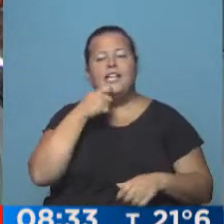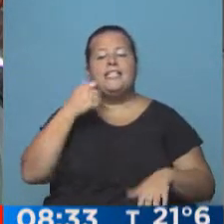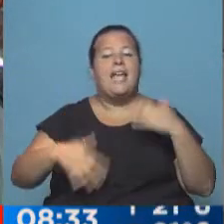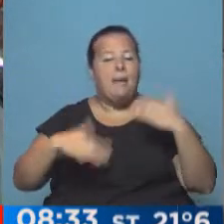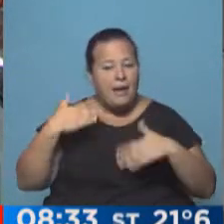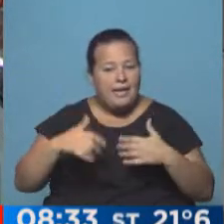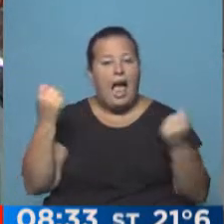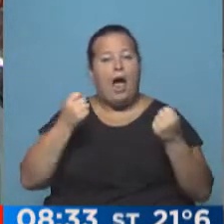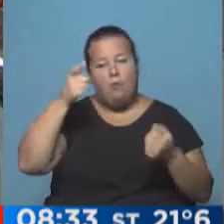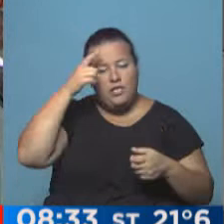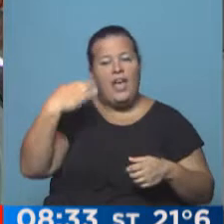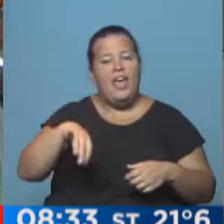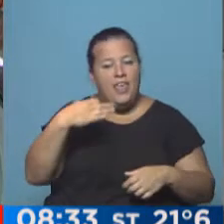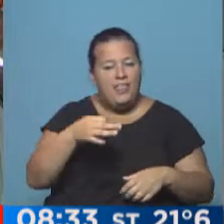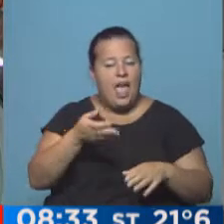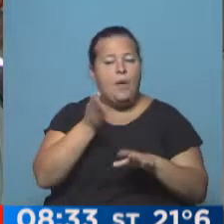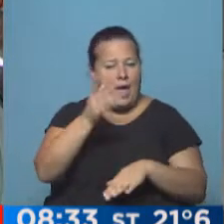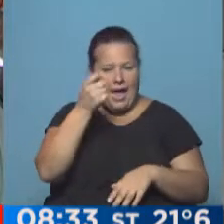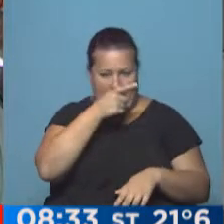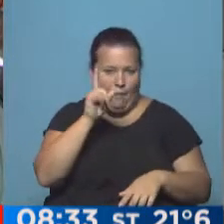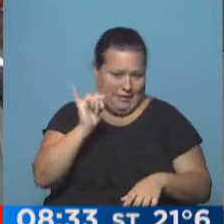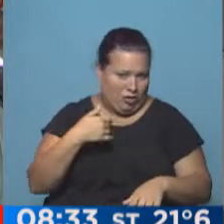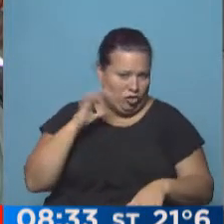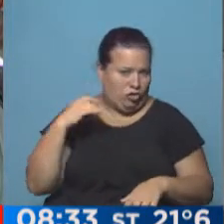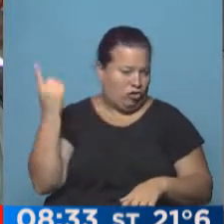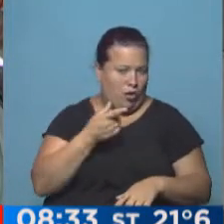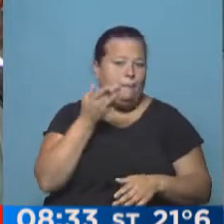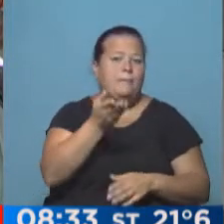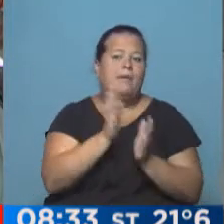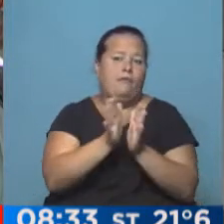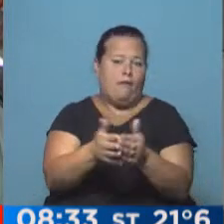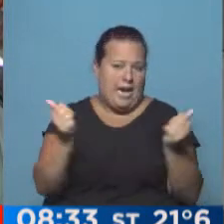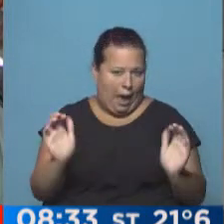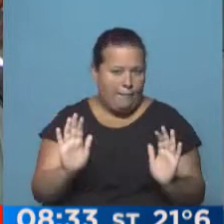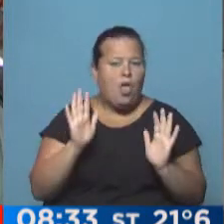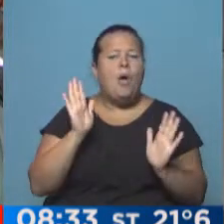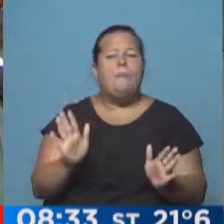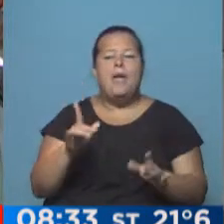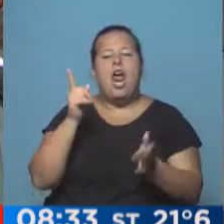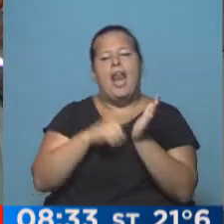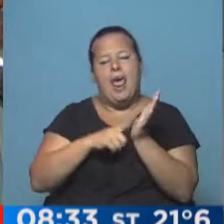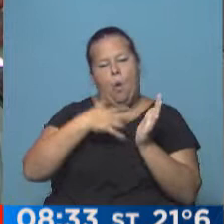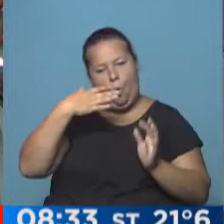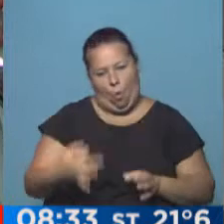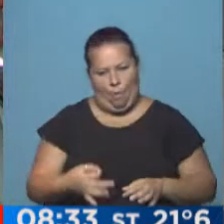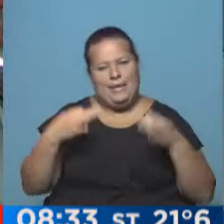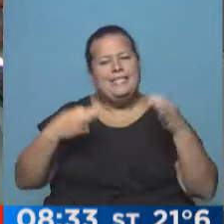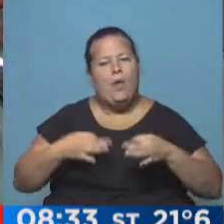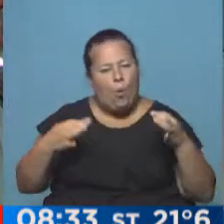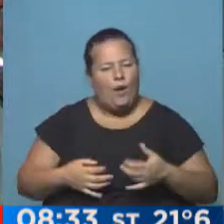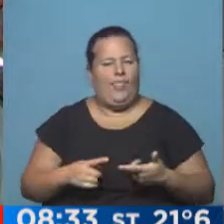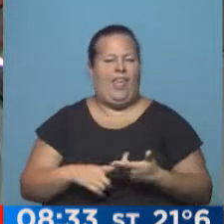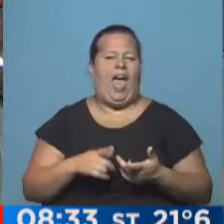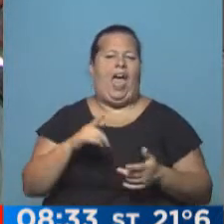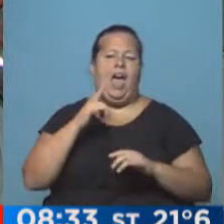emergencia un patrullero debe ir a alta velocidad porque justamente uno le pide celeridad, pero con todas las normas, con toda la seguridad, con